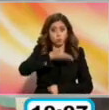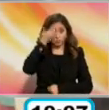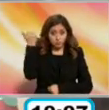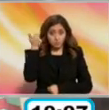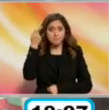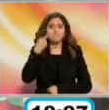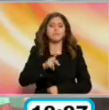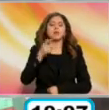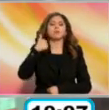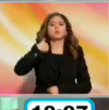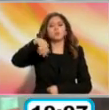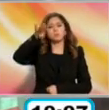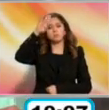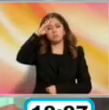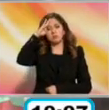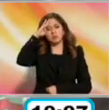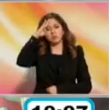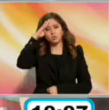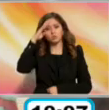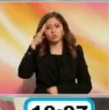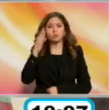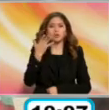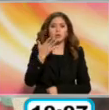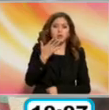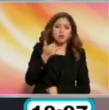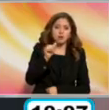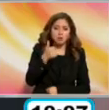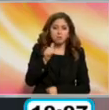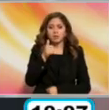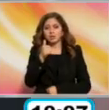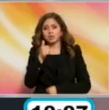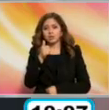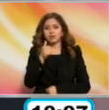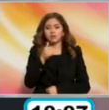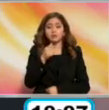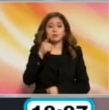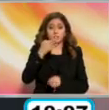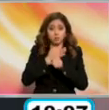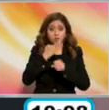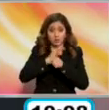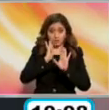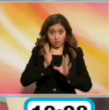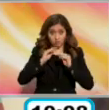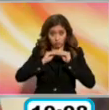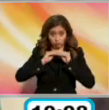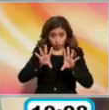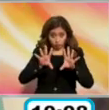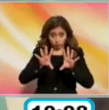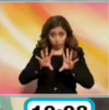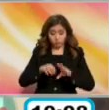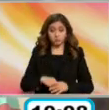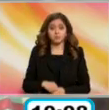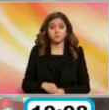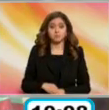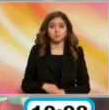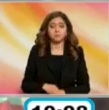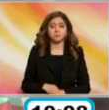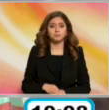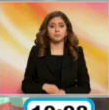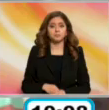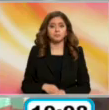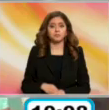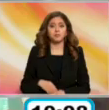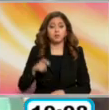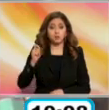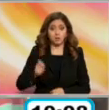estrategia, pero yo pensaría que por ahí en agosto, yo pensaría que es como la fecha. ¿Ya tienen videoclip? Recientemente lo vamos a sacar